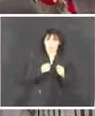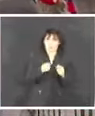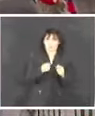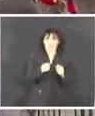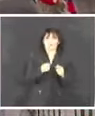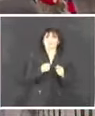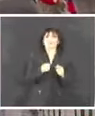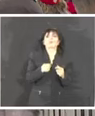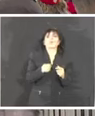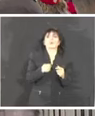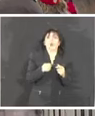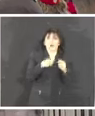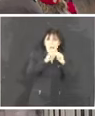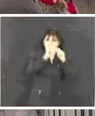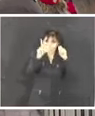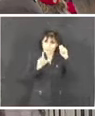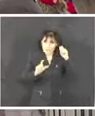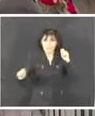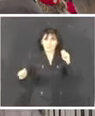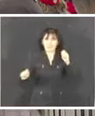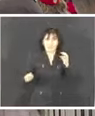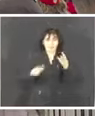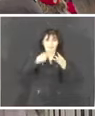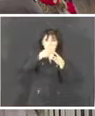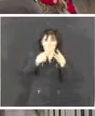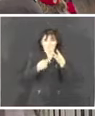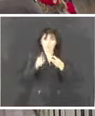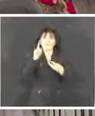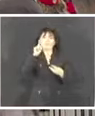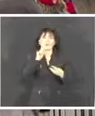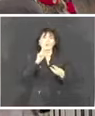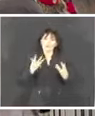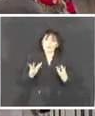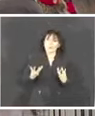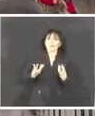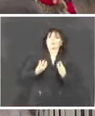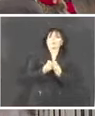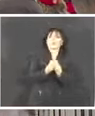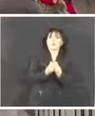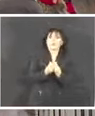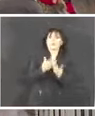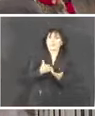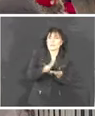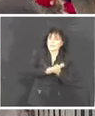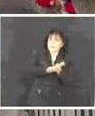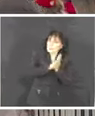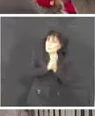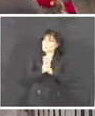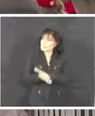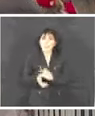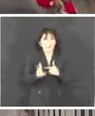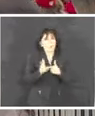para una estrategia especial para la seguridad en el Estado de México. Fíjense que